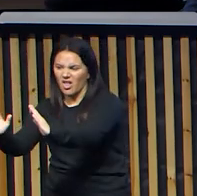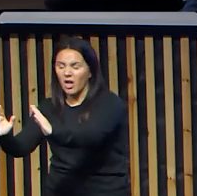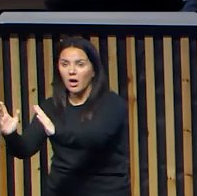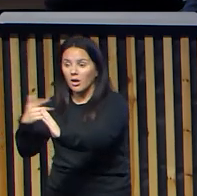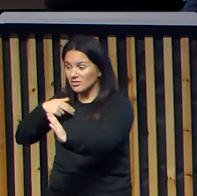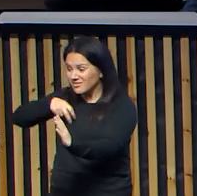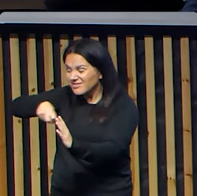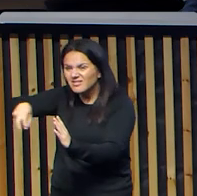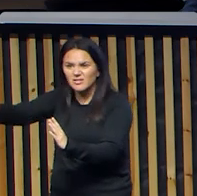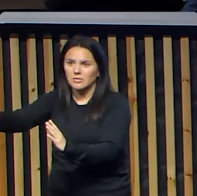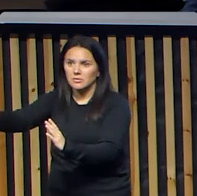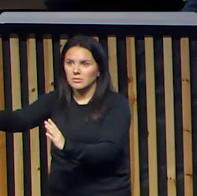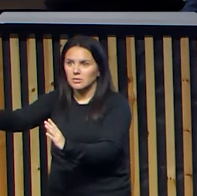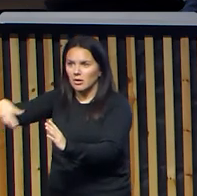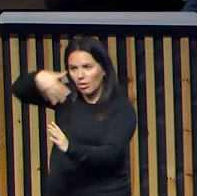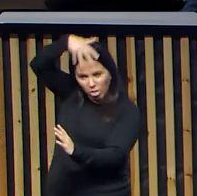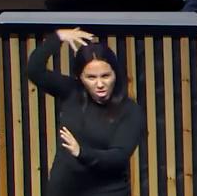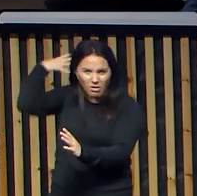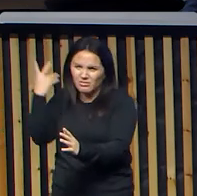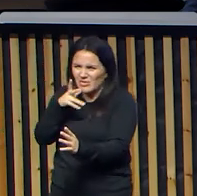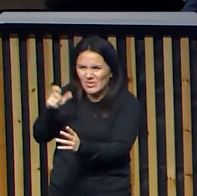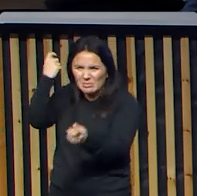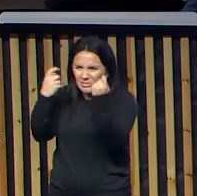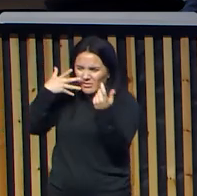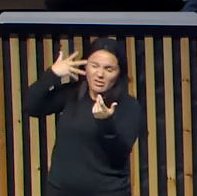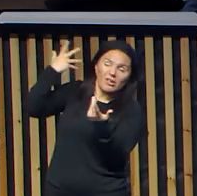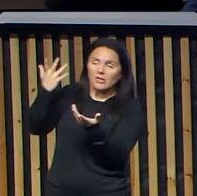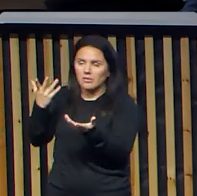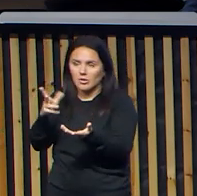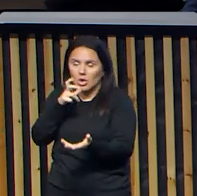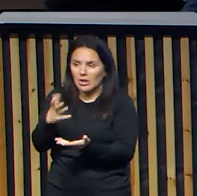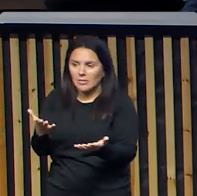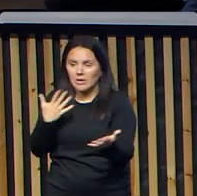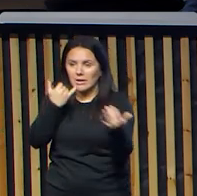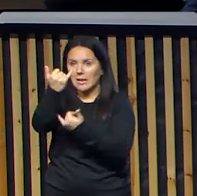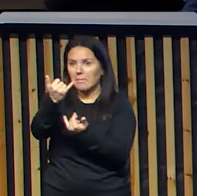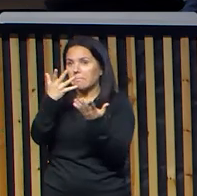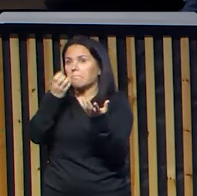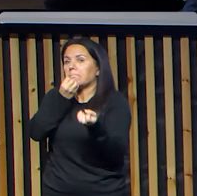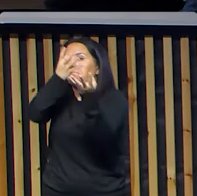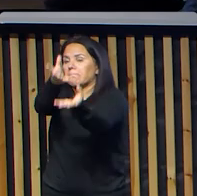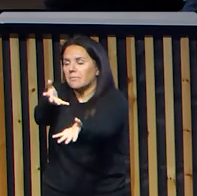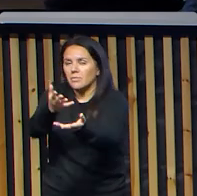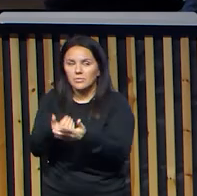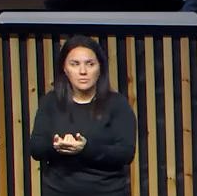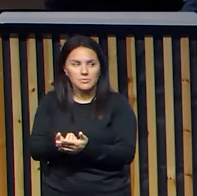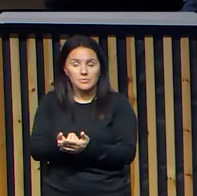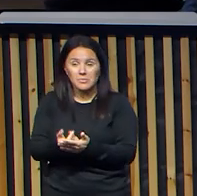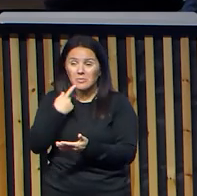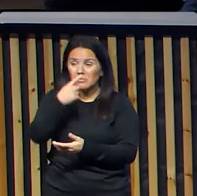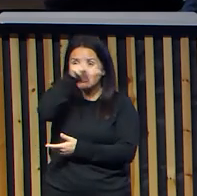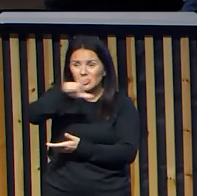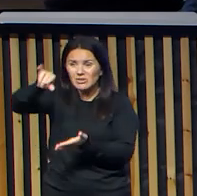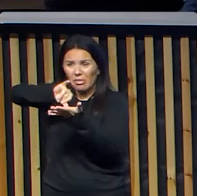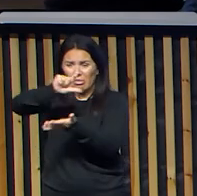tiene o sea la ciudadanía tiene derecho o debería de tener derecho a que la después de